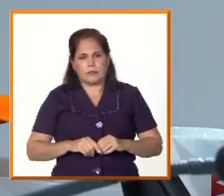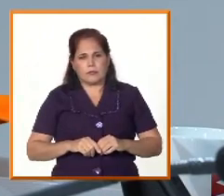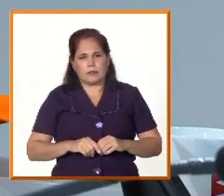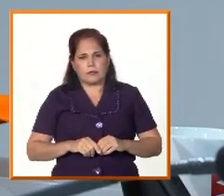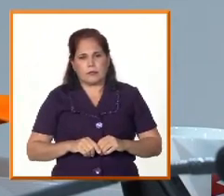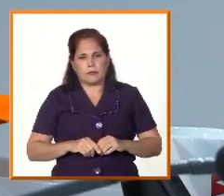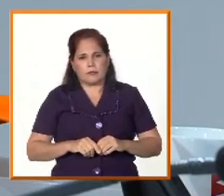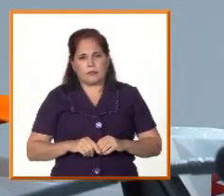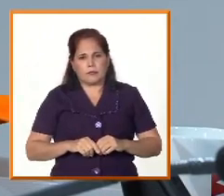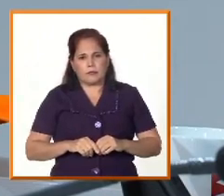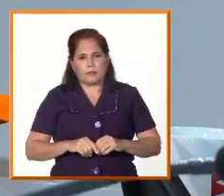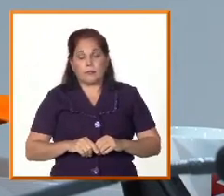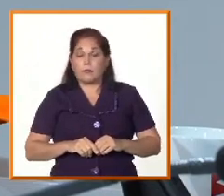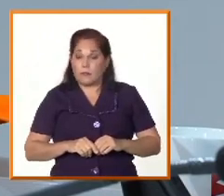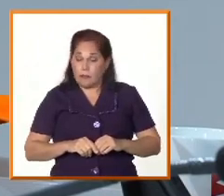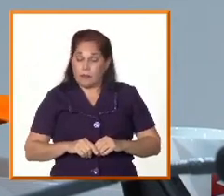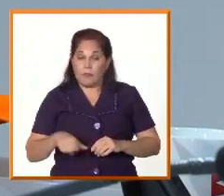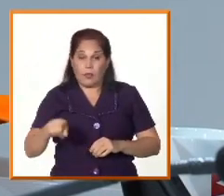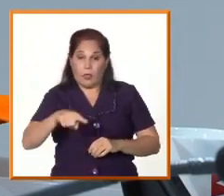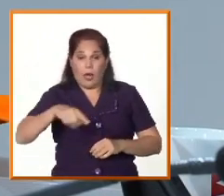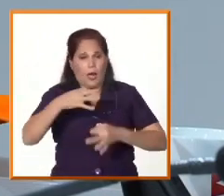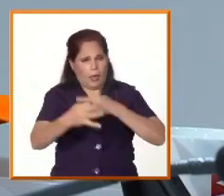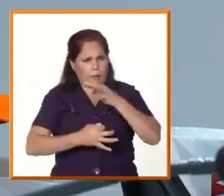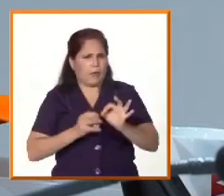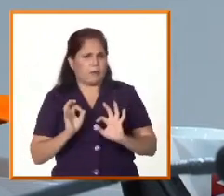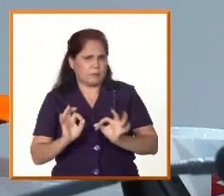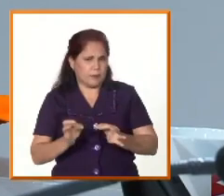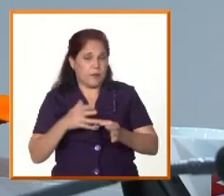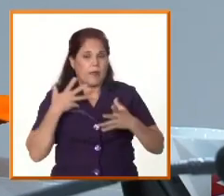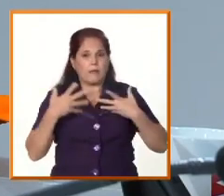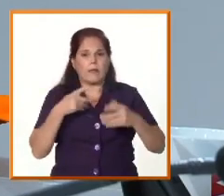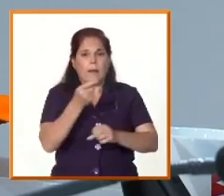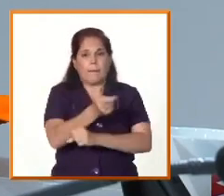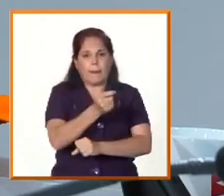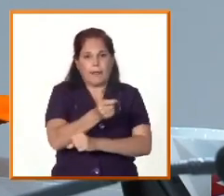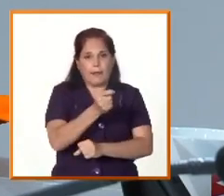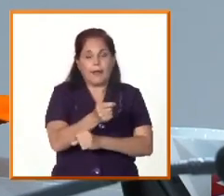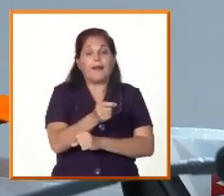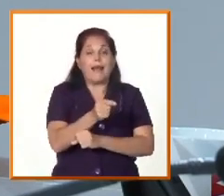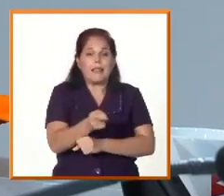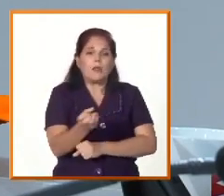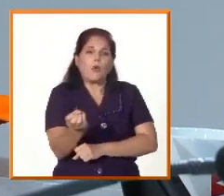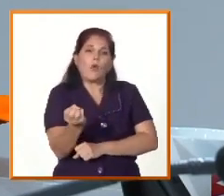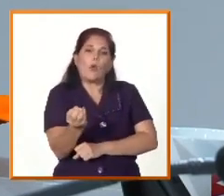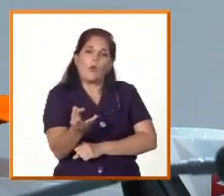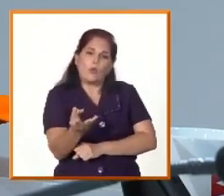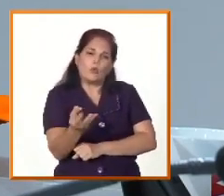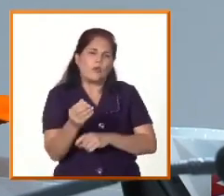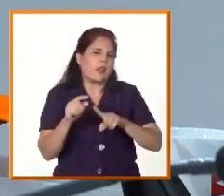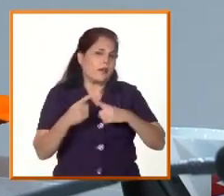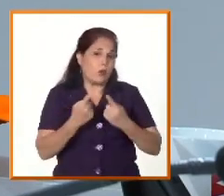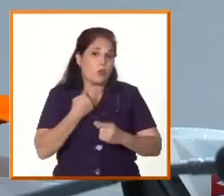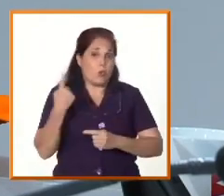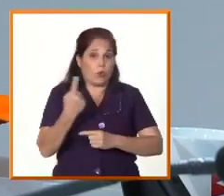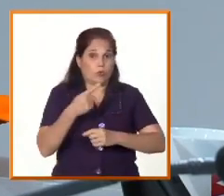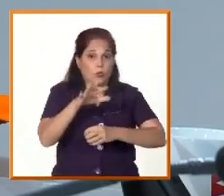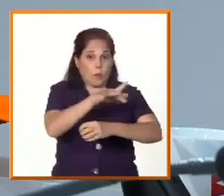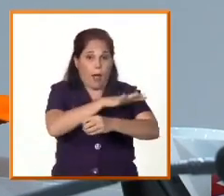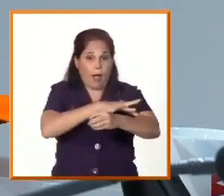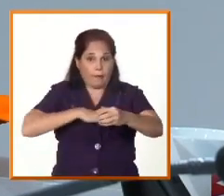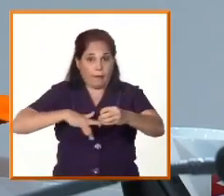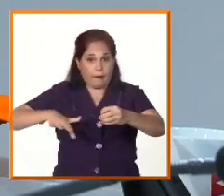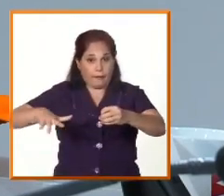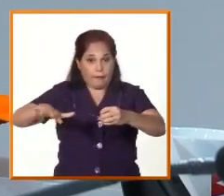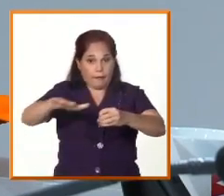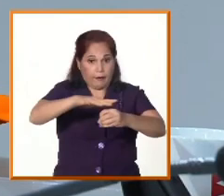que nos acompaña como usted bien planteaba en la actividad pesquera es oportuno decir que aunque somos un país que estamos rodeados de